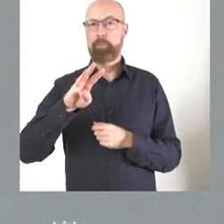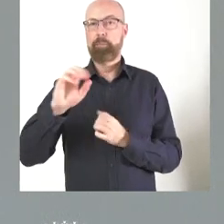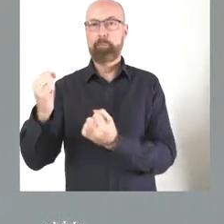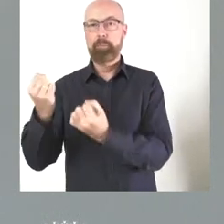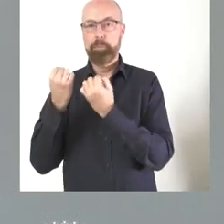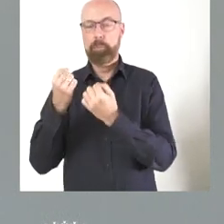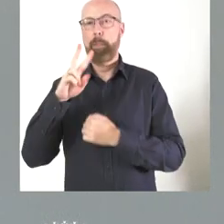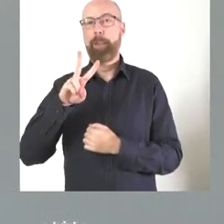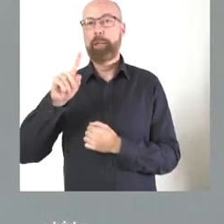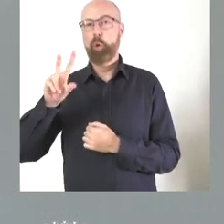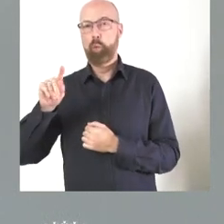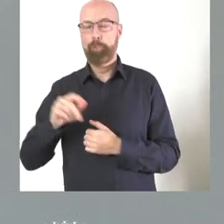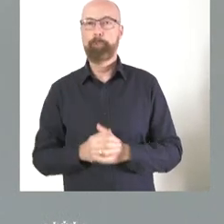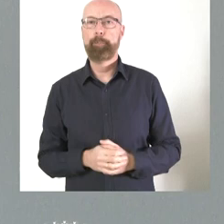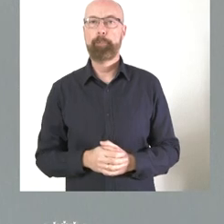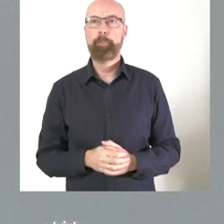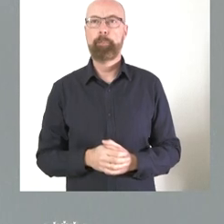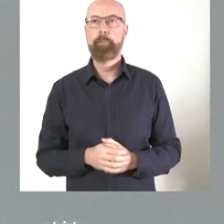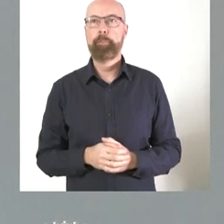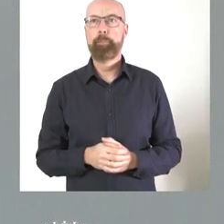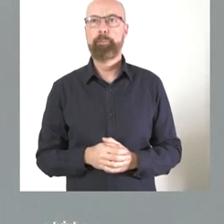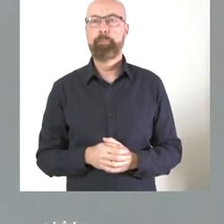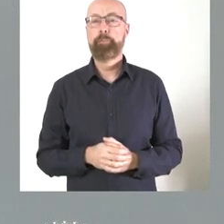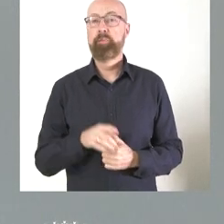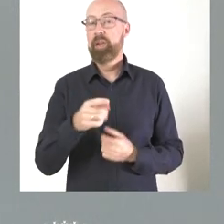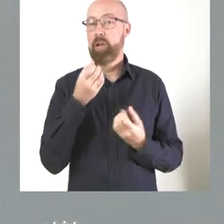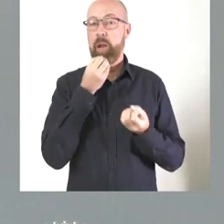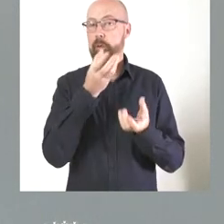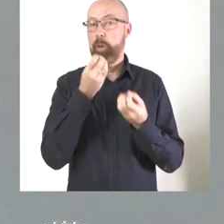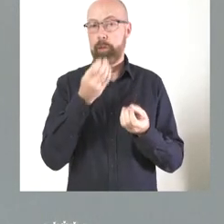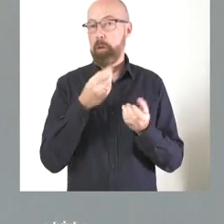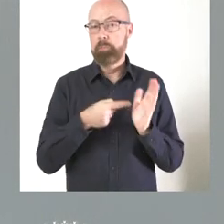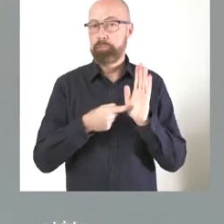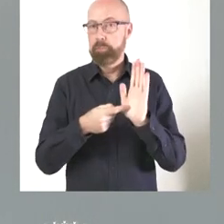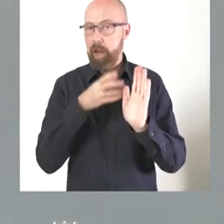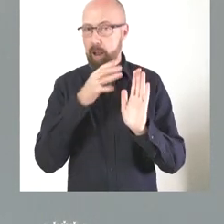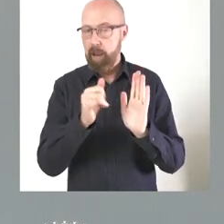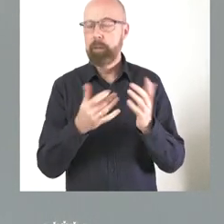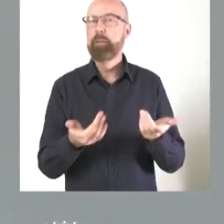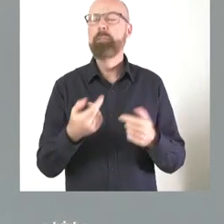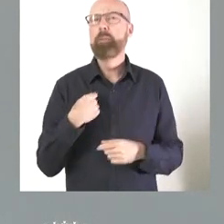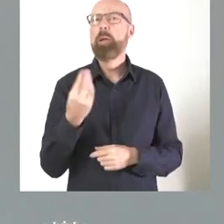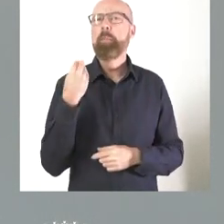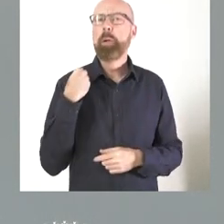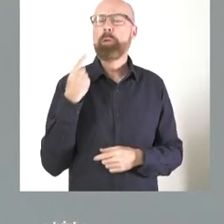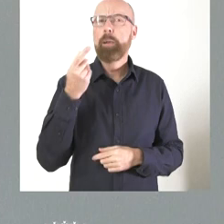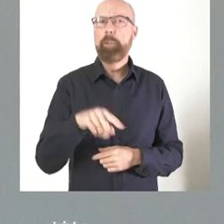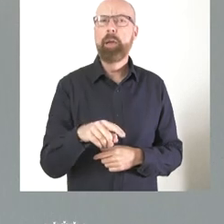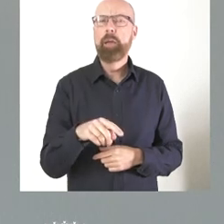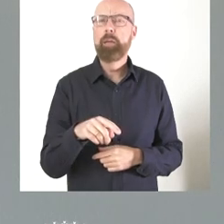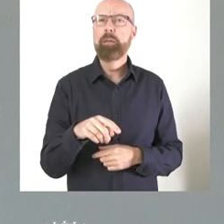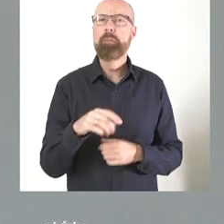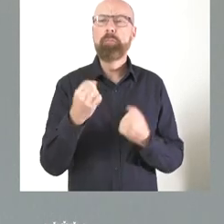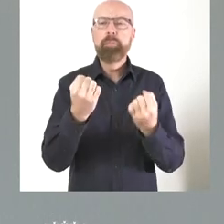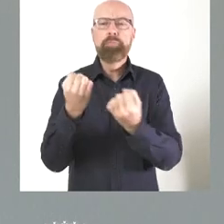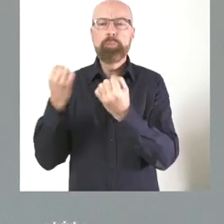21 Esta es la información que le puedo otorgar me decía usted que cuál es el motivo de